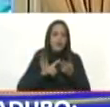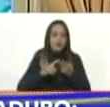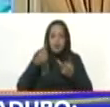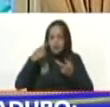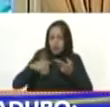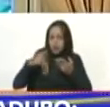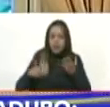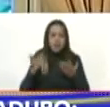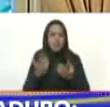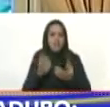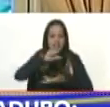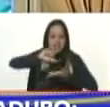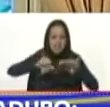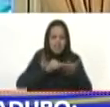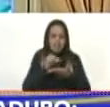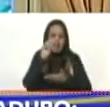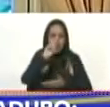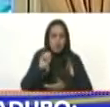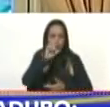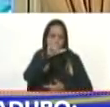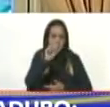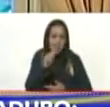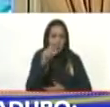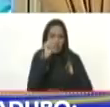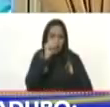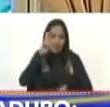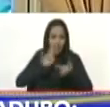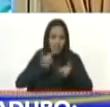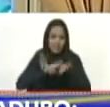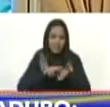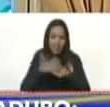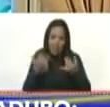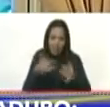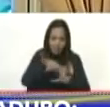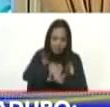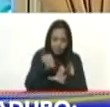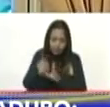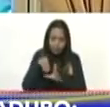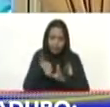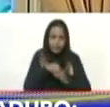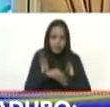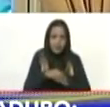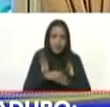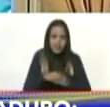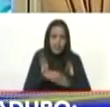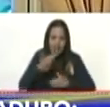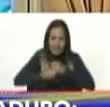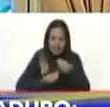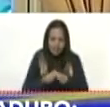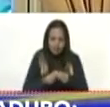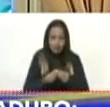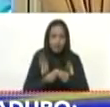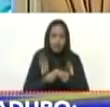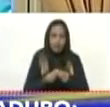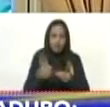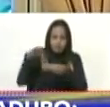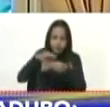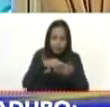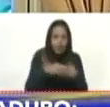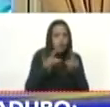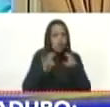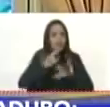la soya, de las caraotas, recogiendo cosecha y preparando la siembra para ahora, después